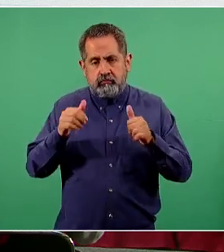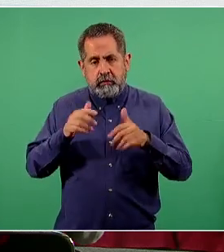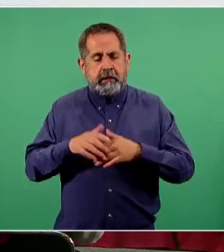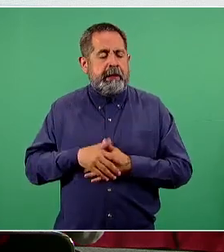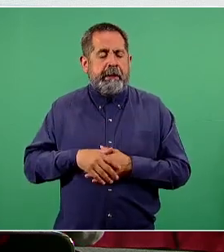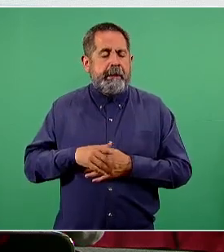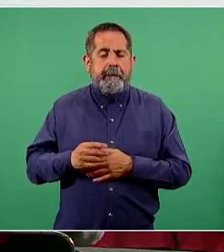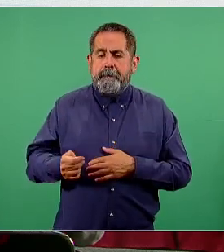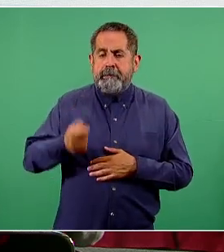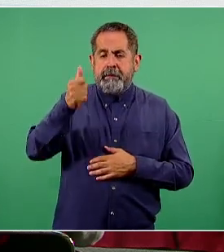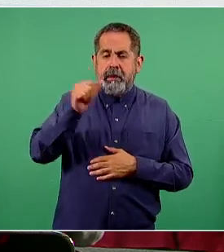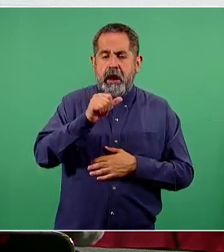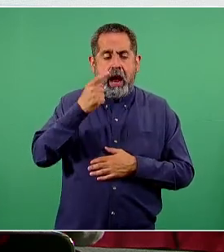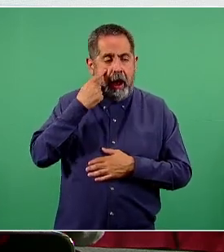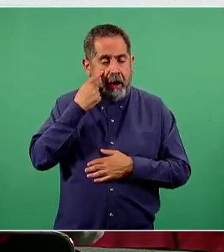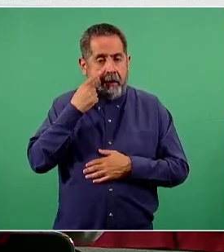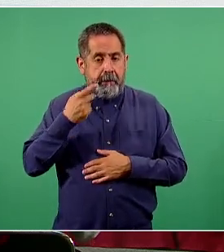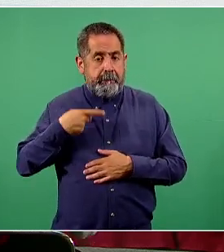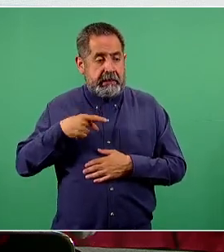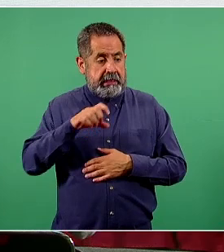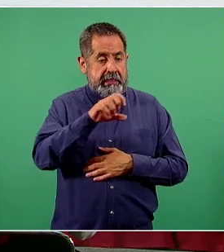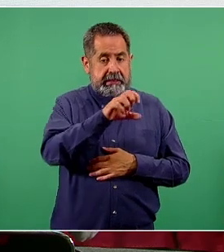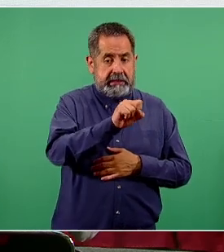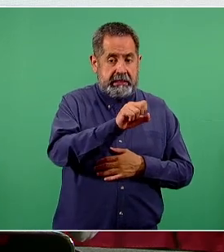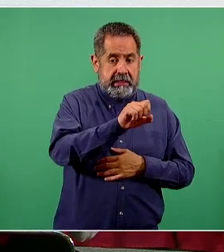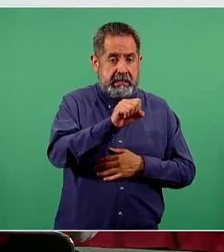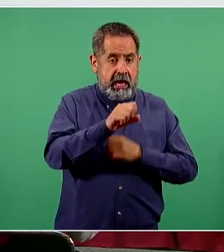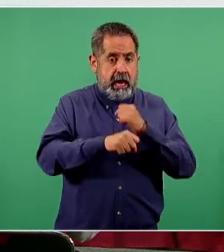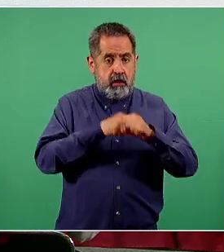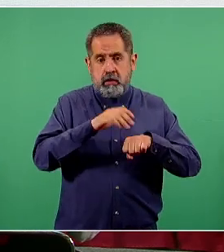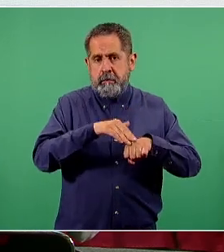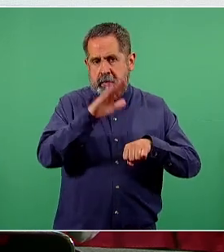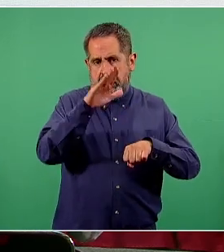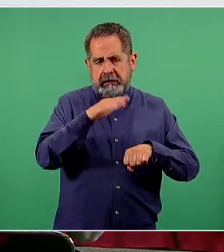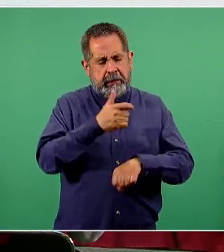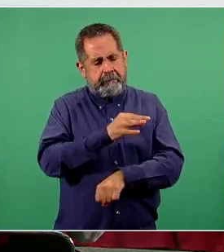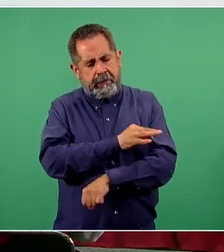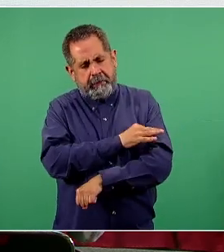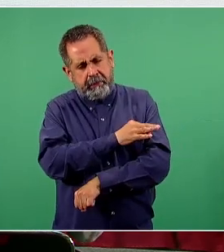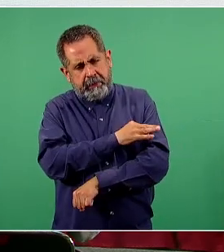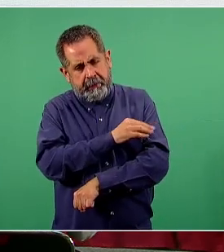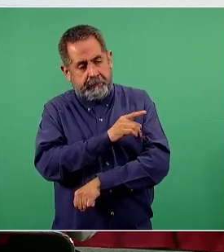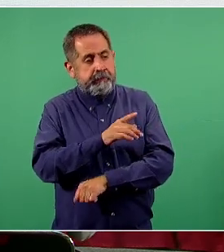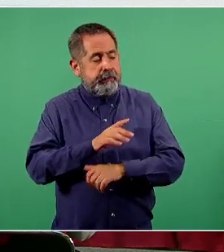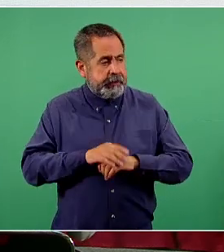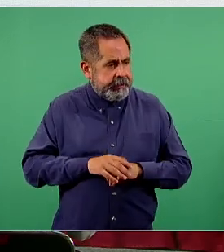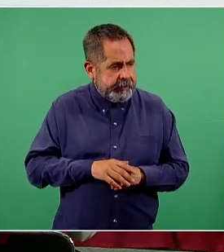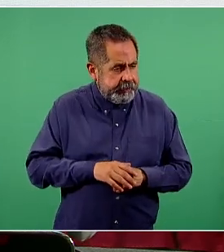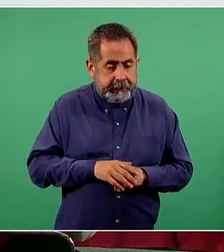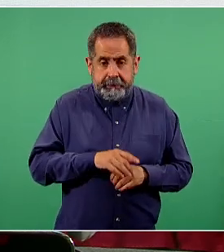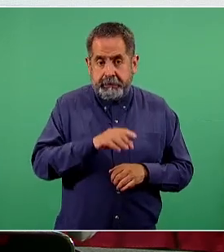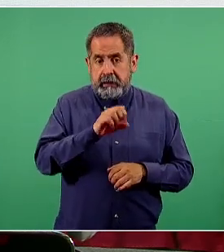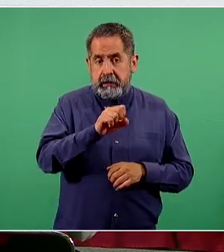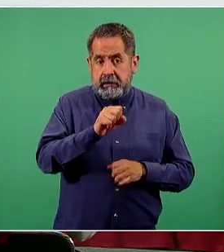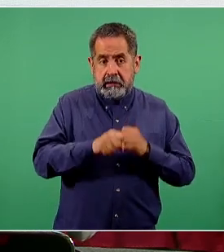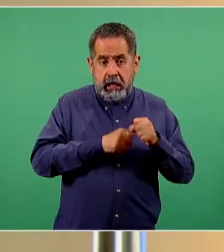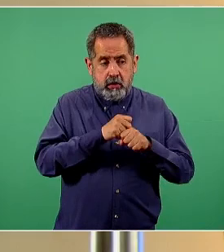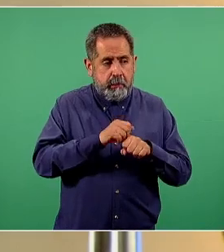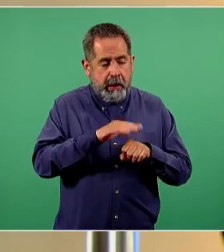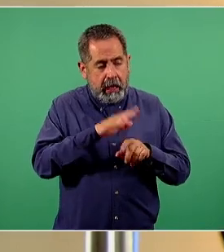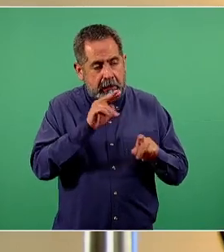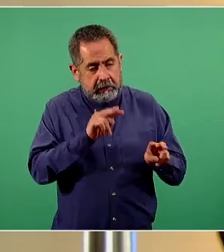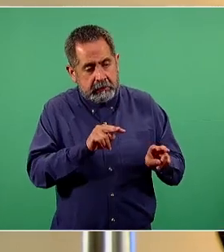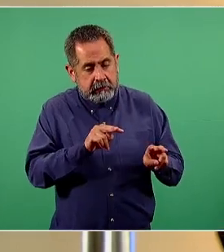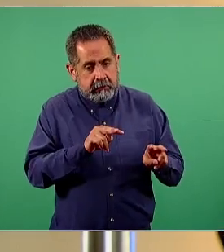Vacunamos primero personas de 60 y más años de edad, pero cuando empezamos a vacunar a personas de 60 y más años de